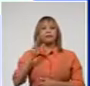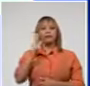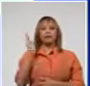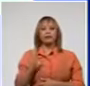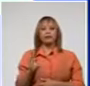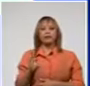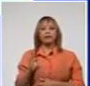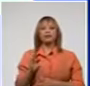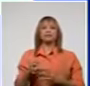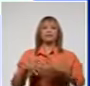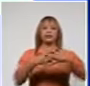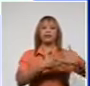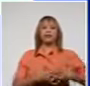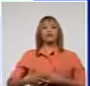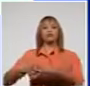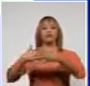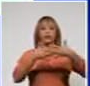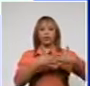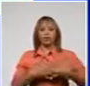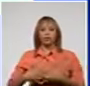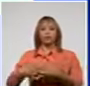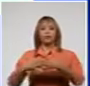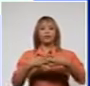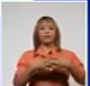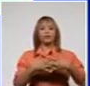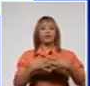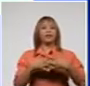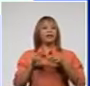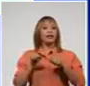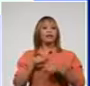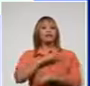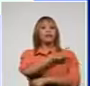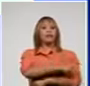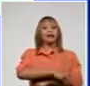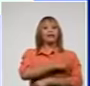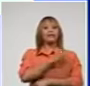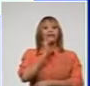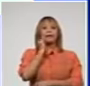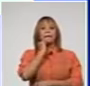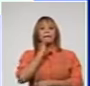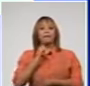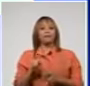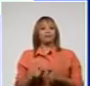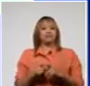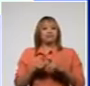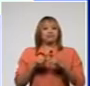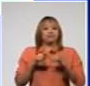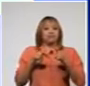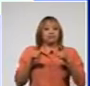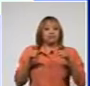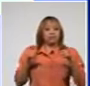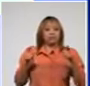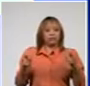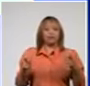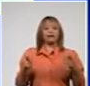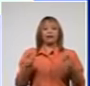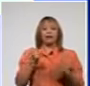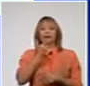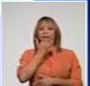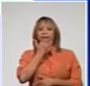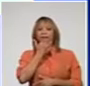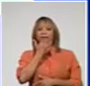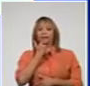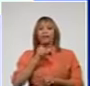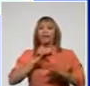de Estados Unidos, que son los dos países con mayor afectación del